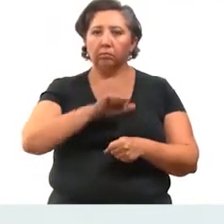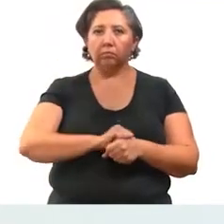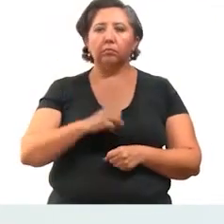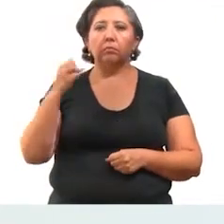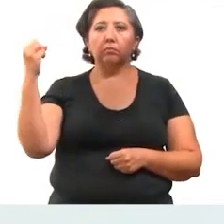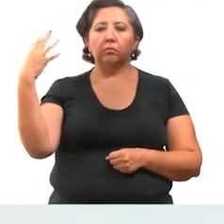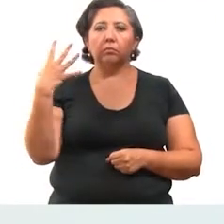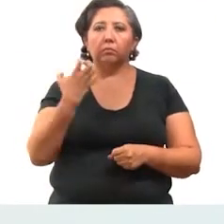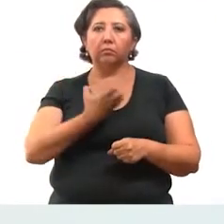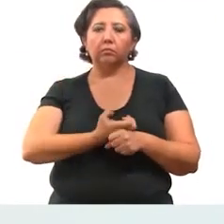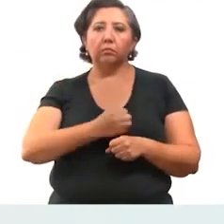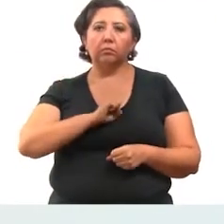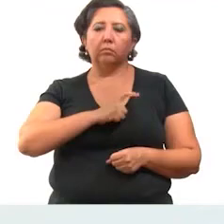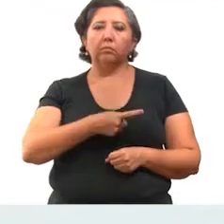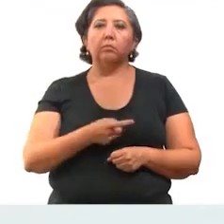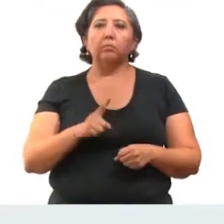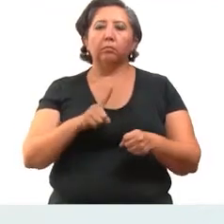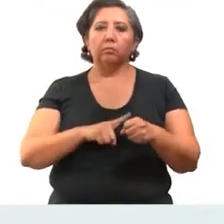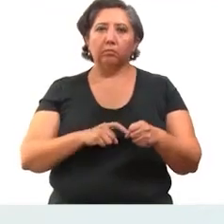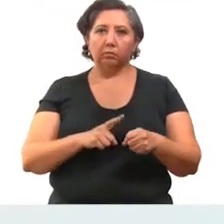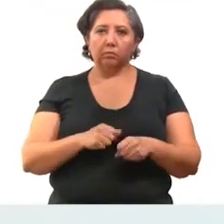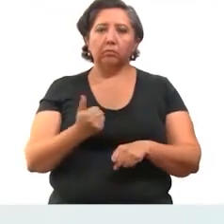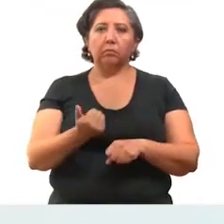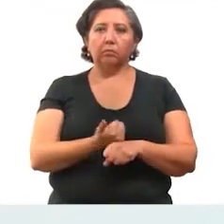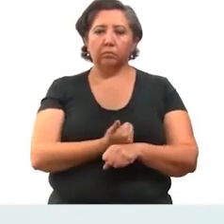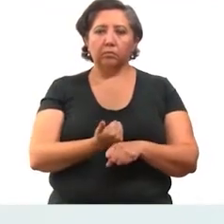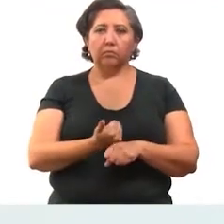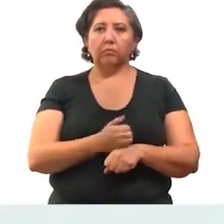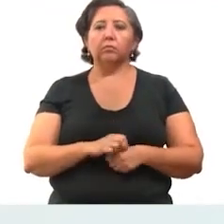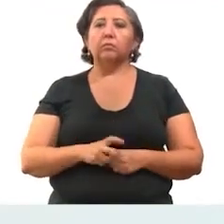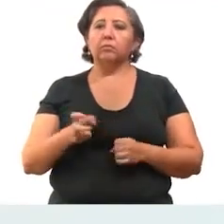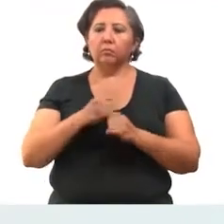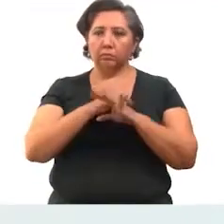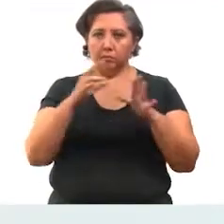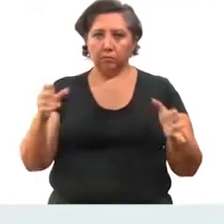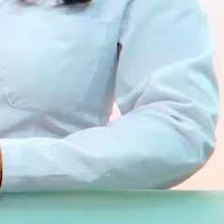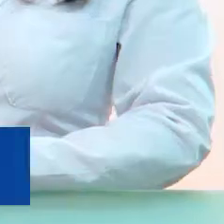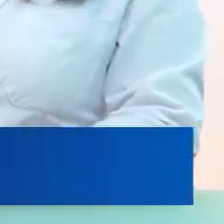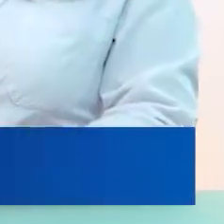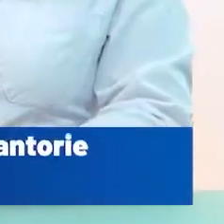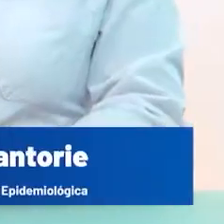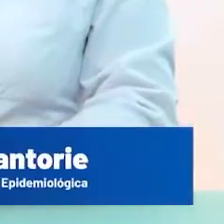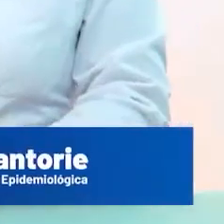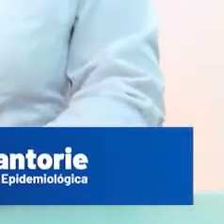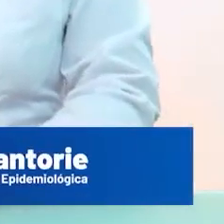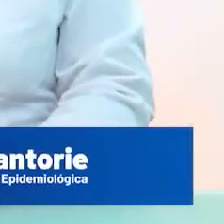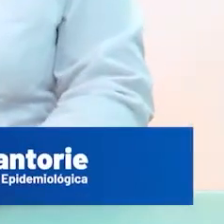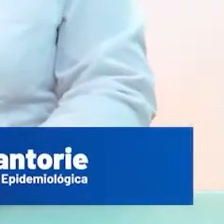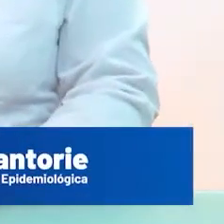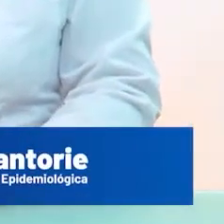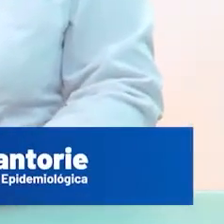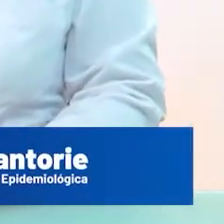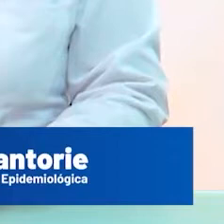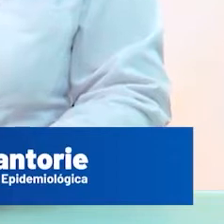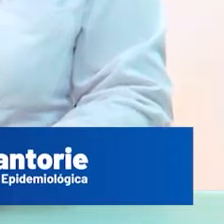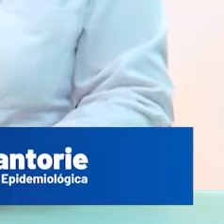indicadores semanales del semáforo estatal de salud marcan color amarillo. Hasta aquí el reporte, doctora. Gracias, licenciada.